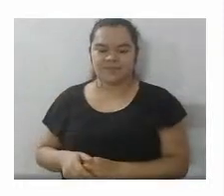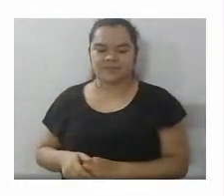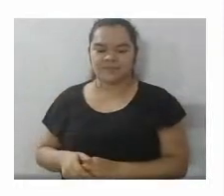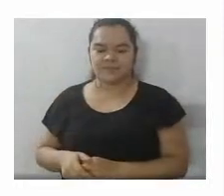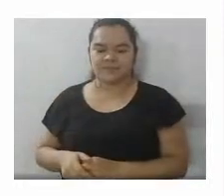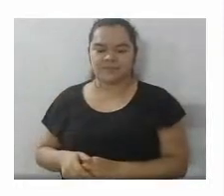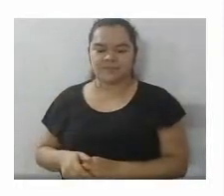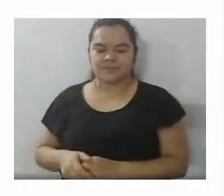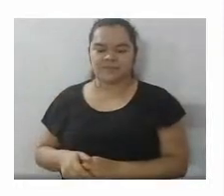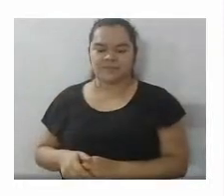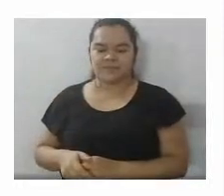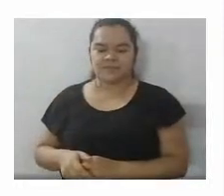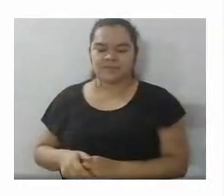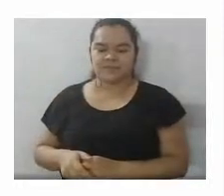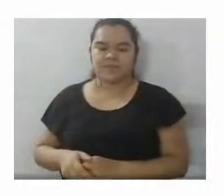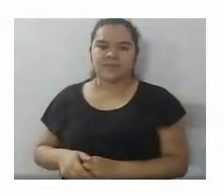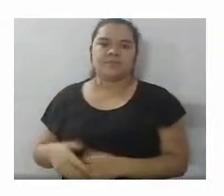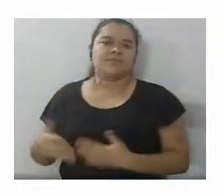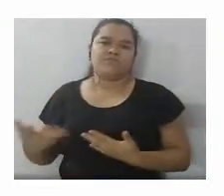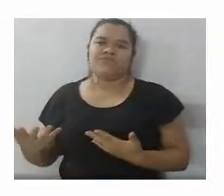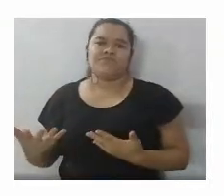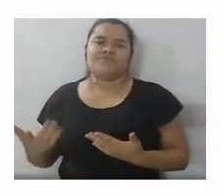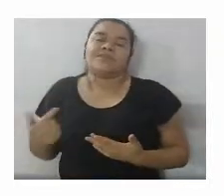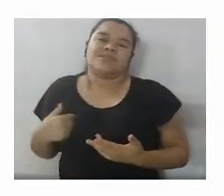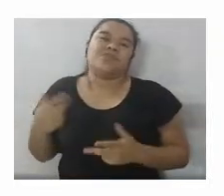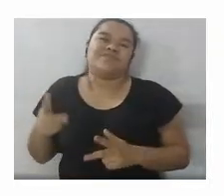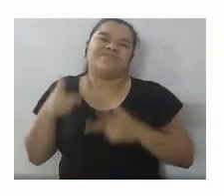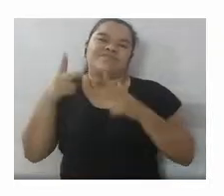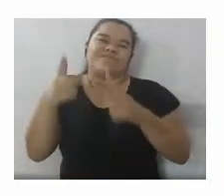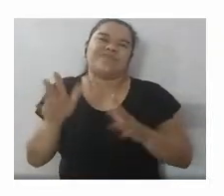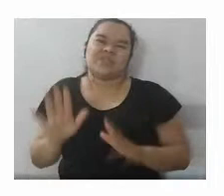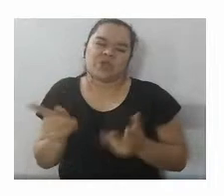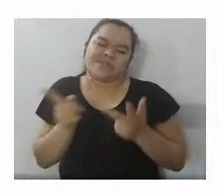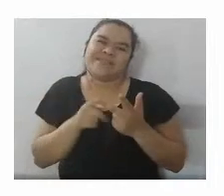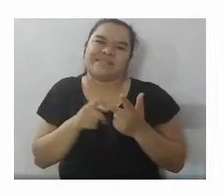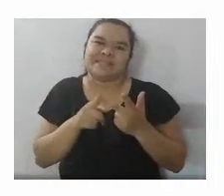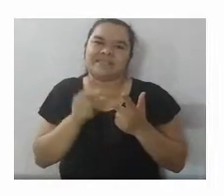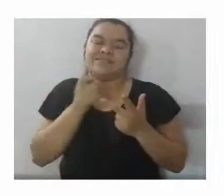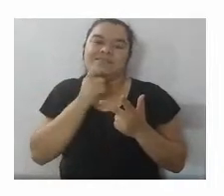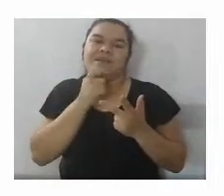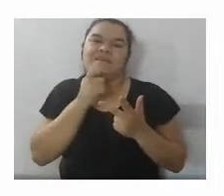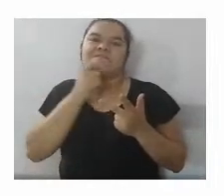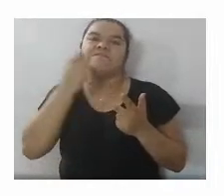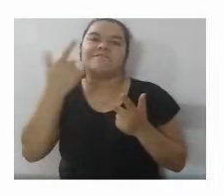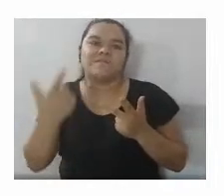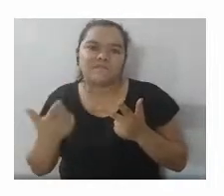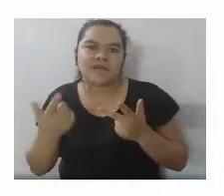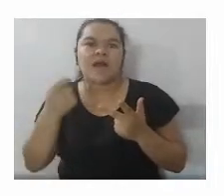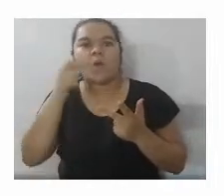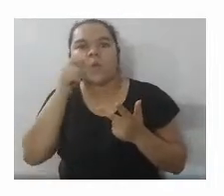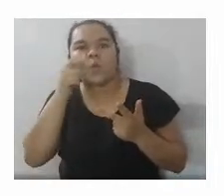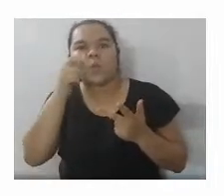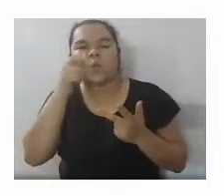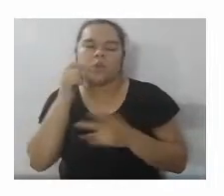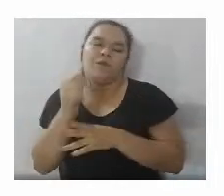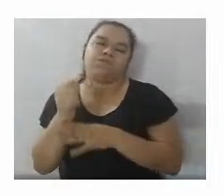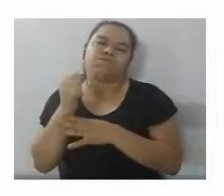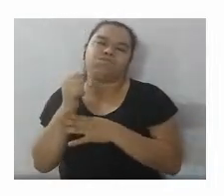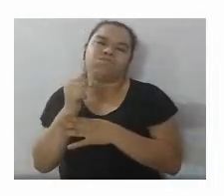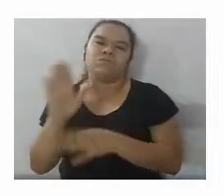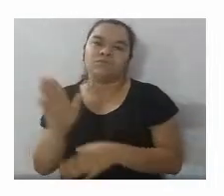Capaz que incluso lo más recomendable sea hacer esto, por ahí lo más común, siendo Google la herramienta fundamental